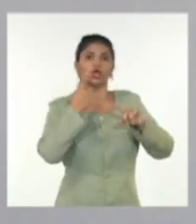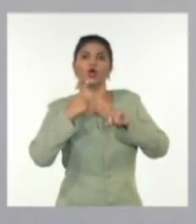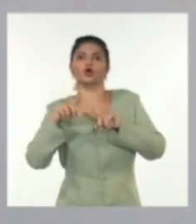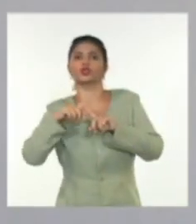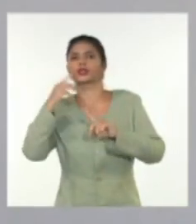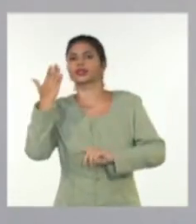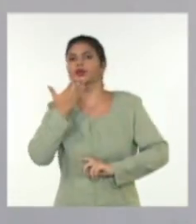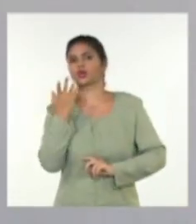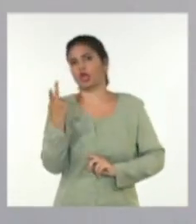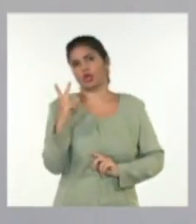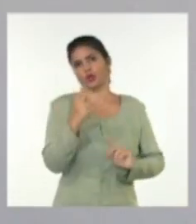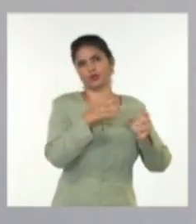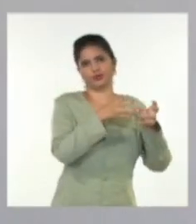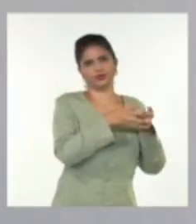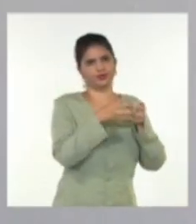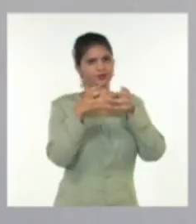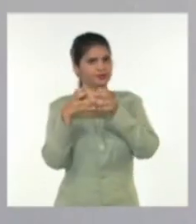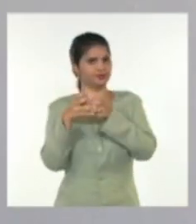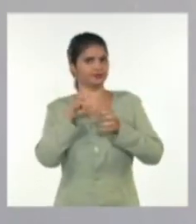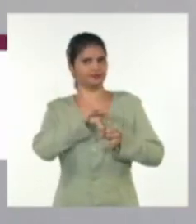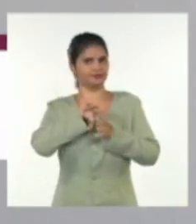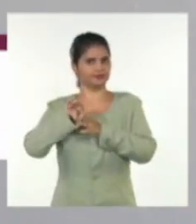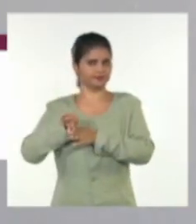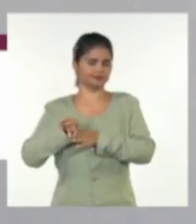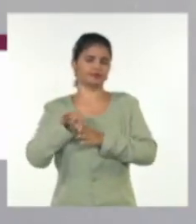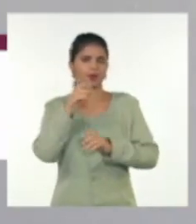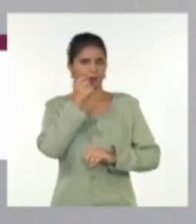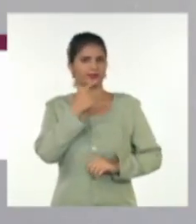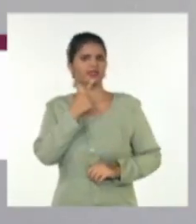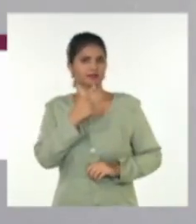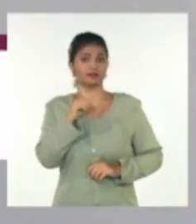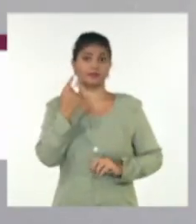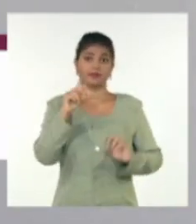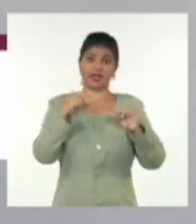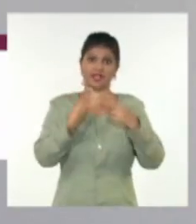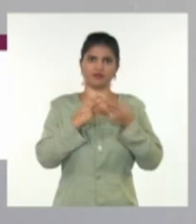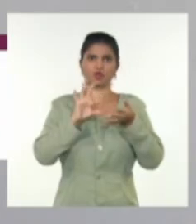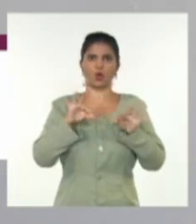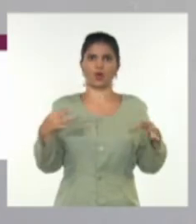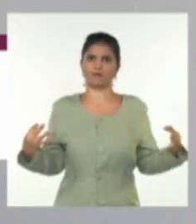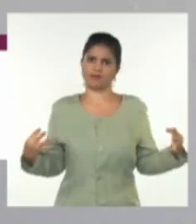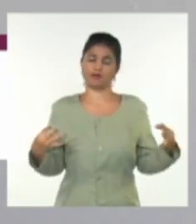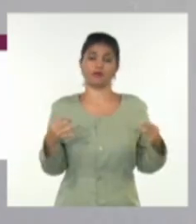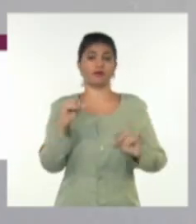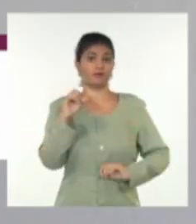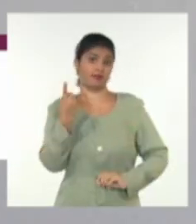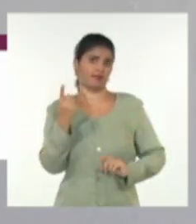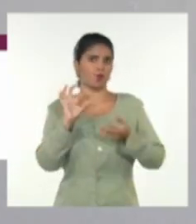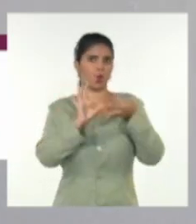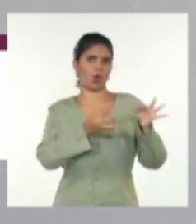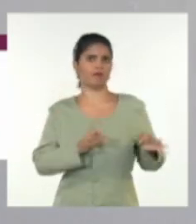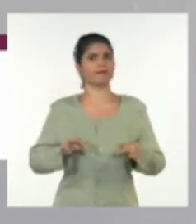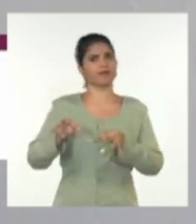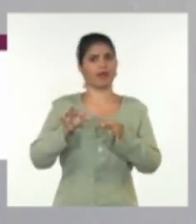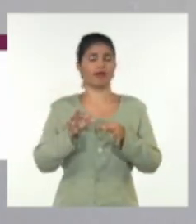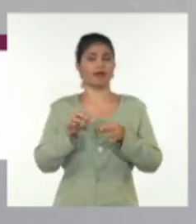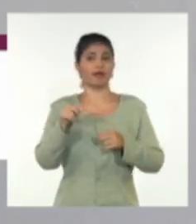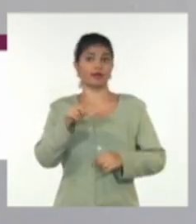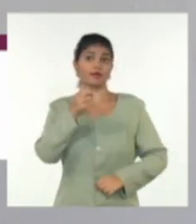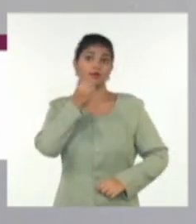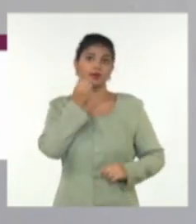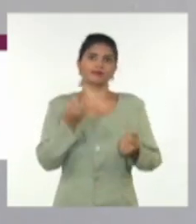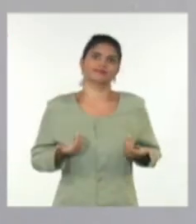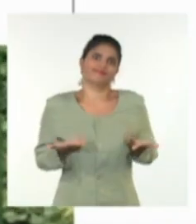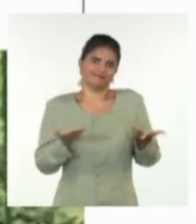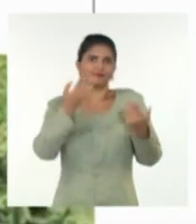gran oportunidad porque es mi primera Olimpiada, la primera de todos aquí, y es una gran oportunidad y esperamos poder dejar el nombre de